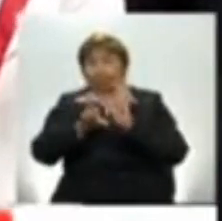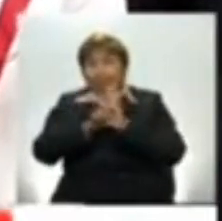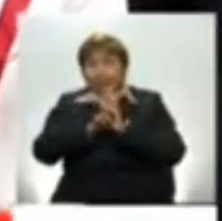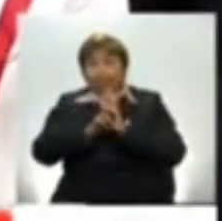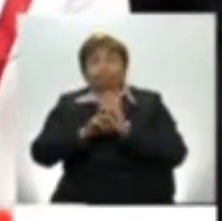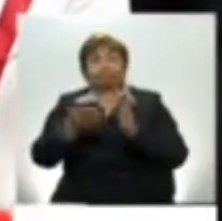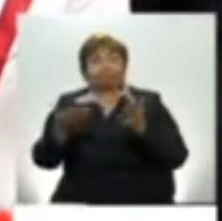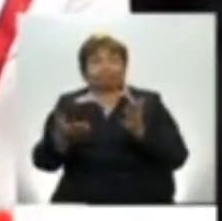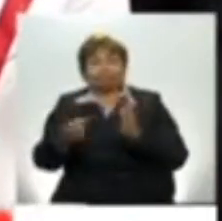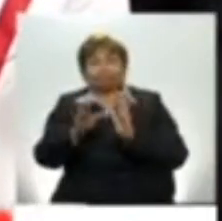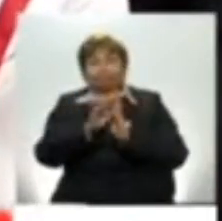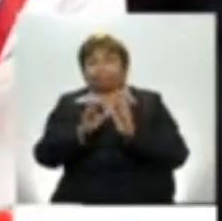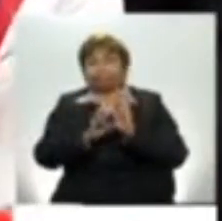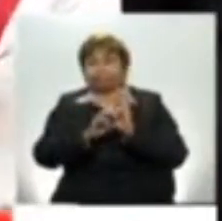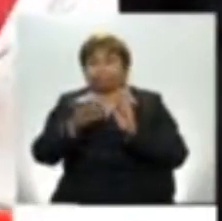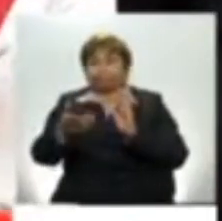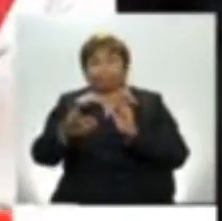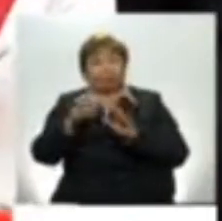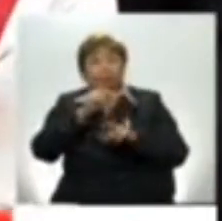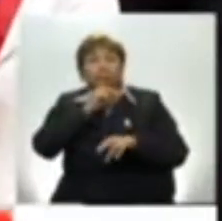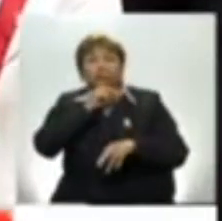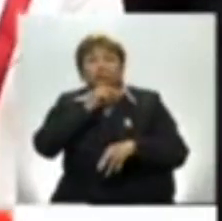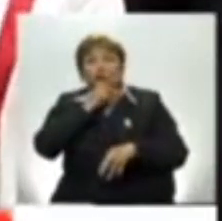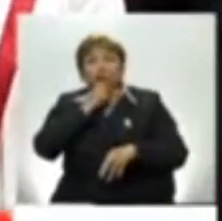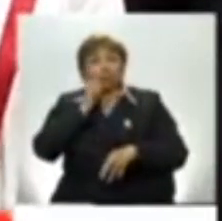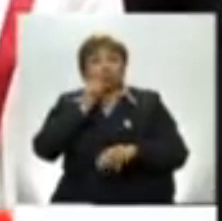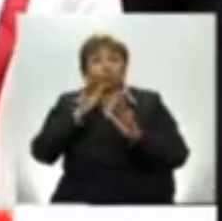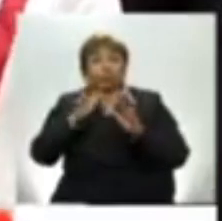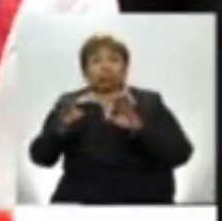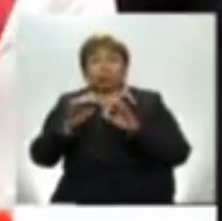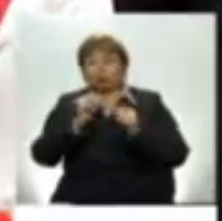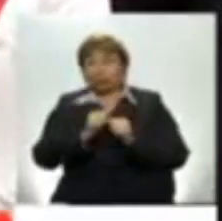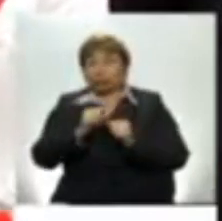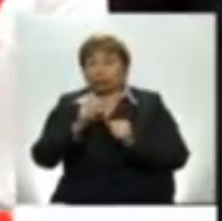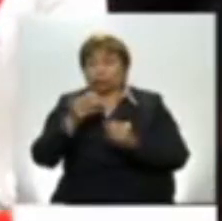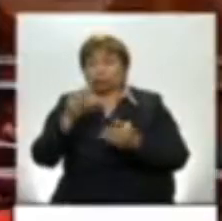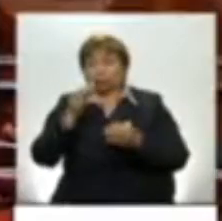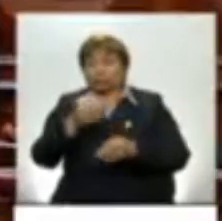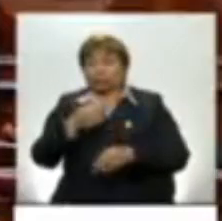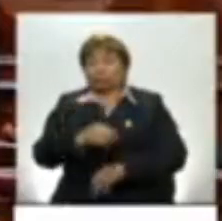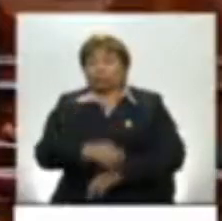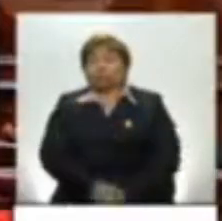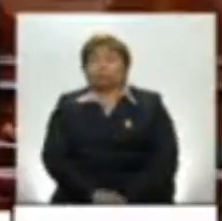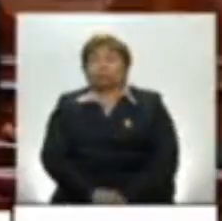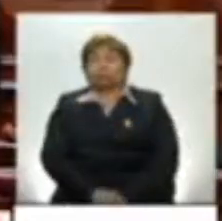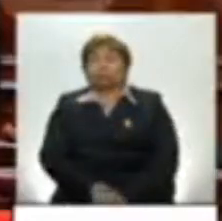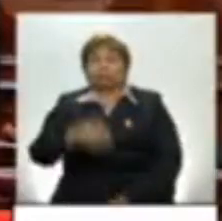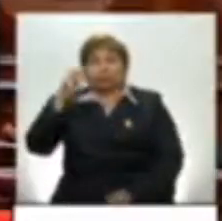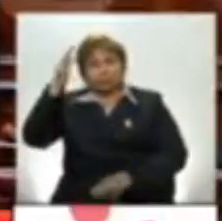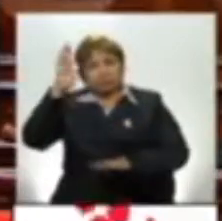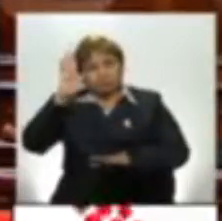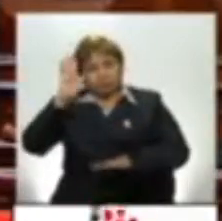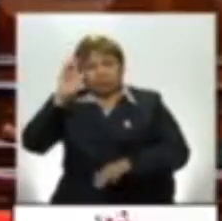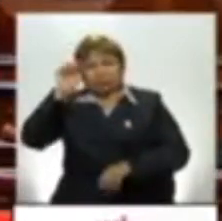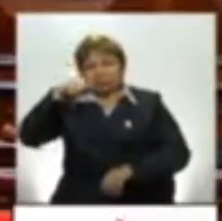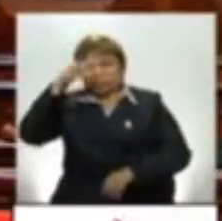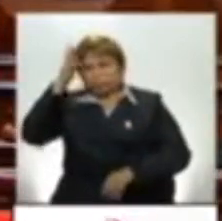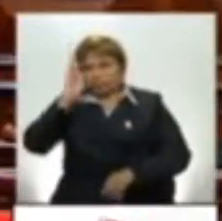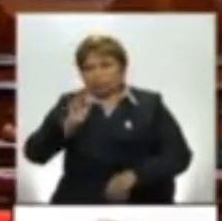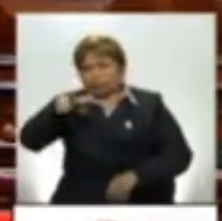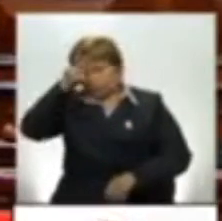y reglamentarias vigentes y guardar secreto en los asuntos así calificados? Por Dios, por la